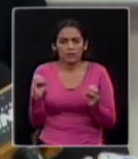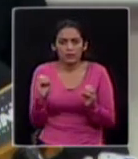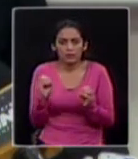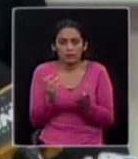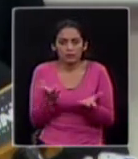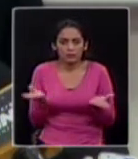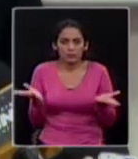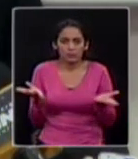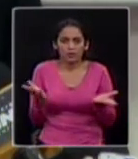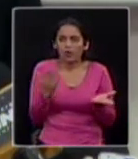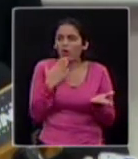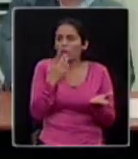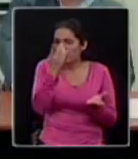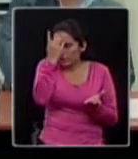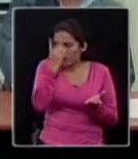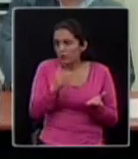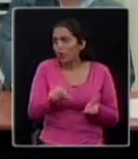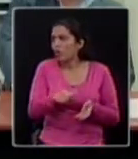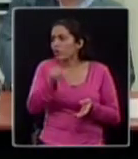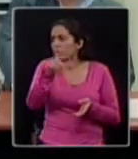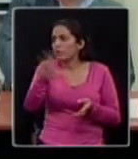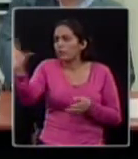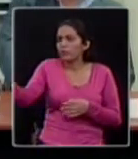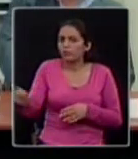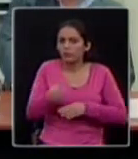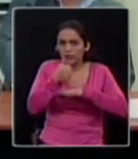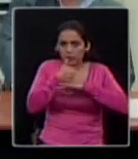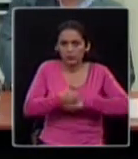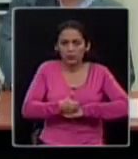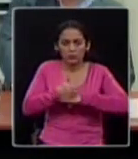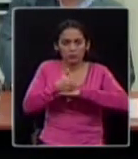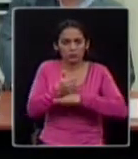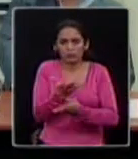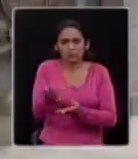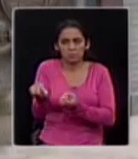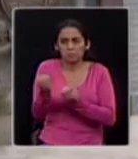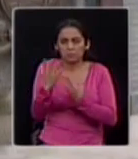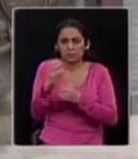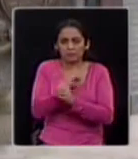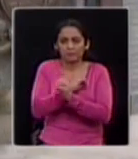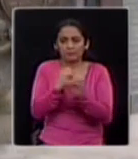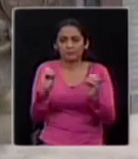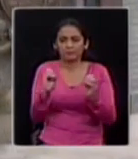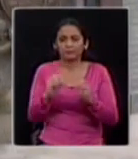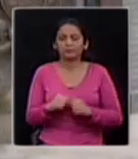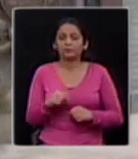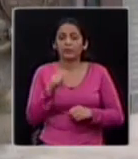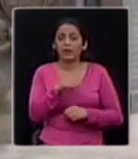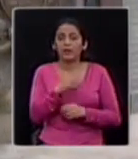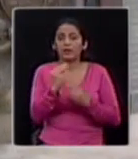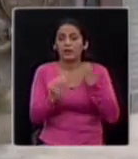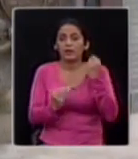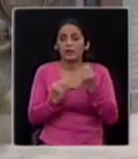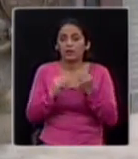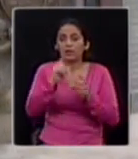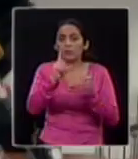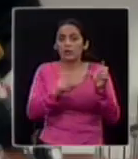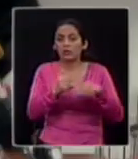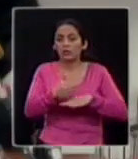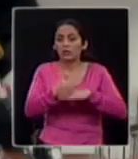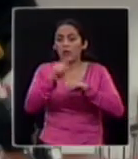absoluto este tipo de decisiones. Mientras tanto, él dentro de la institución ha adoptado decisiones removiendo